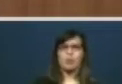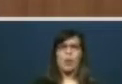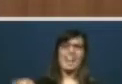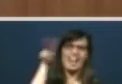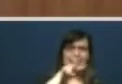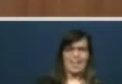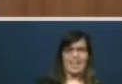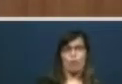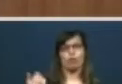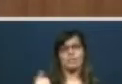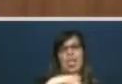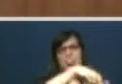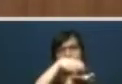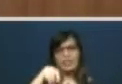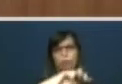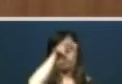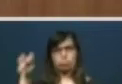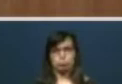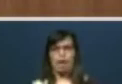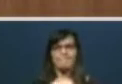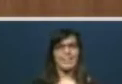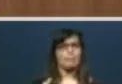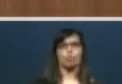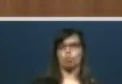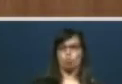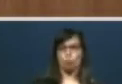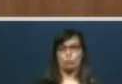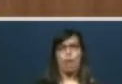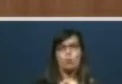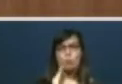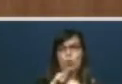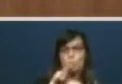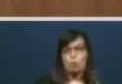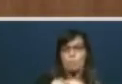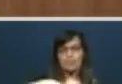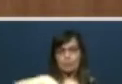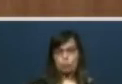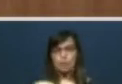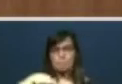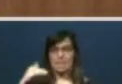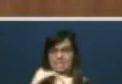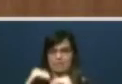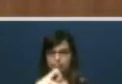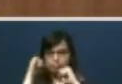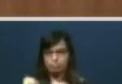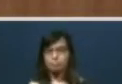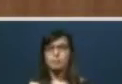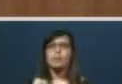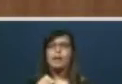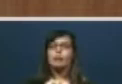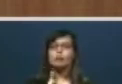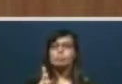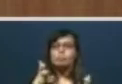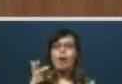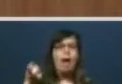que vamos a generalizar nuestras ayudas de comedor y para el transporte y residencia benefician a todos aquellos alumnos que